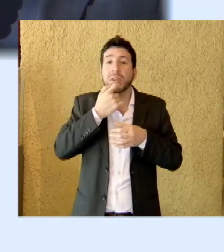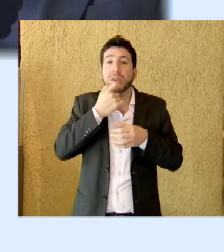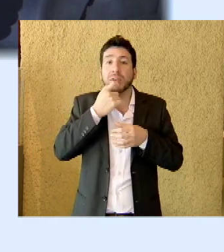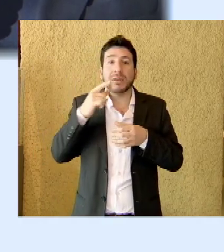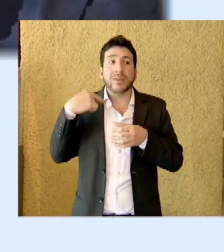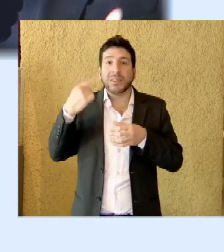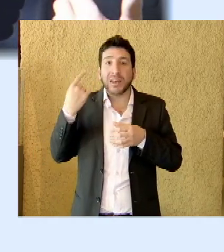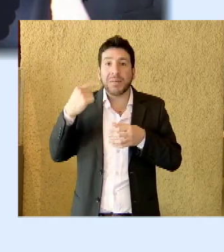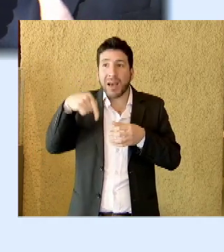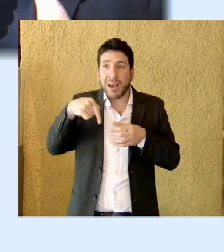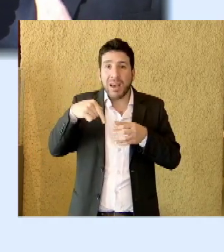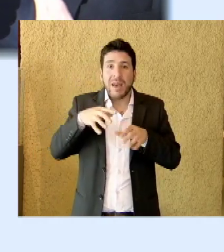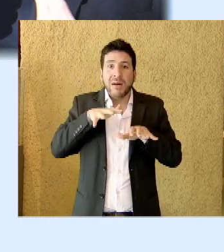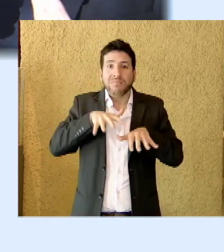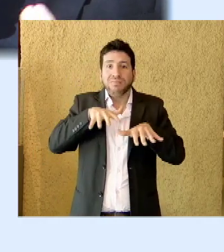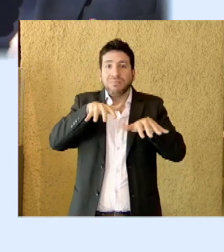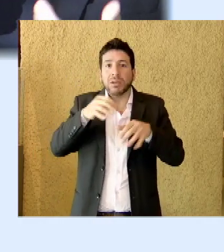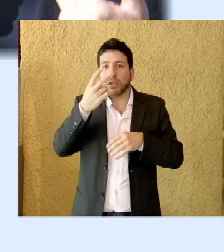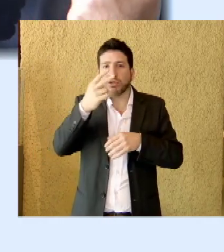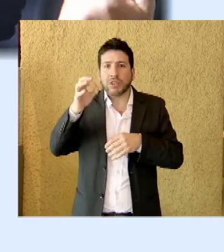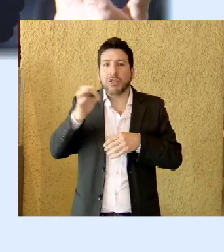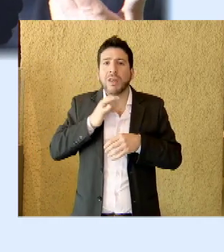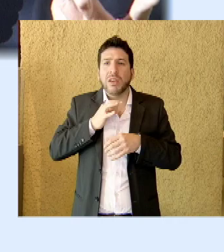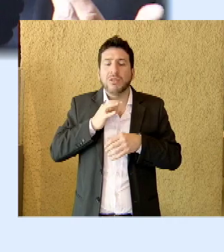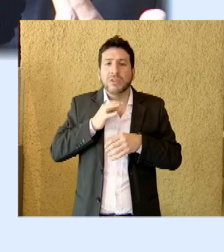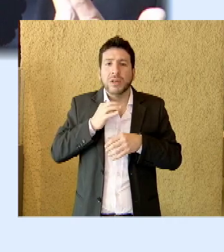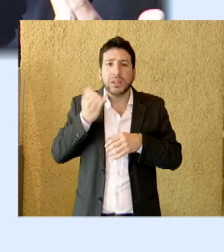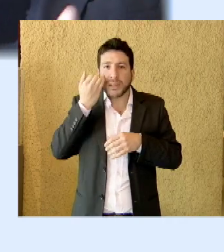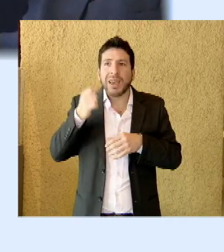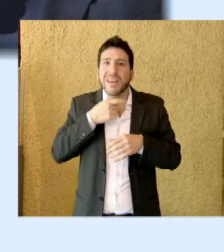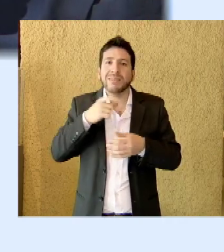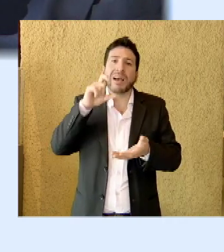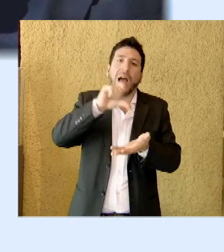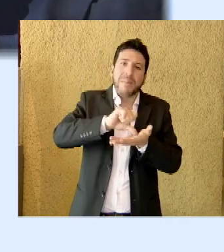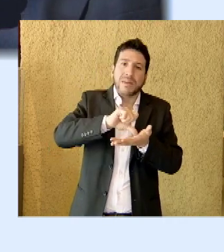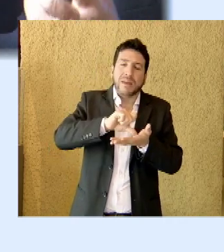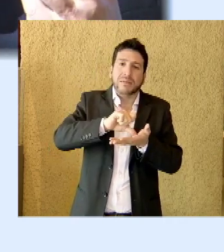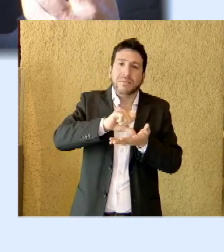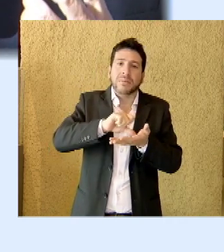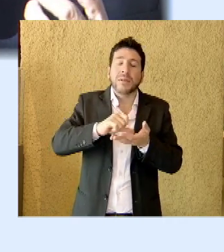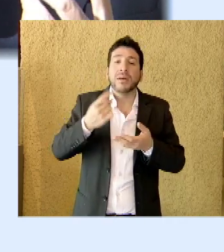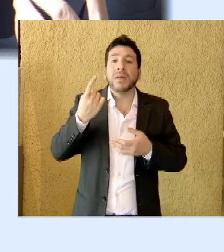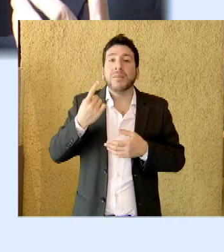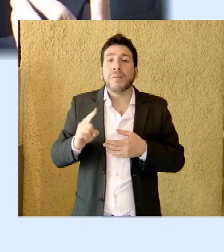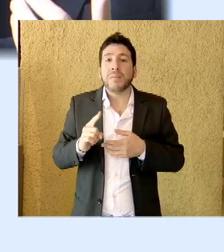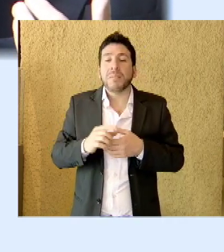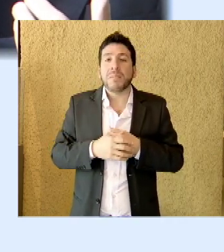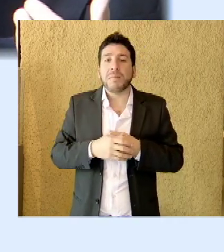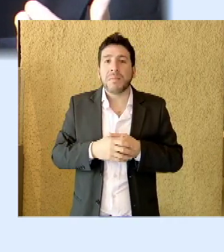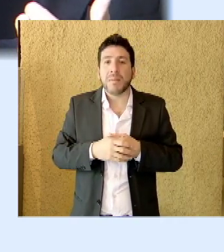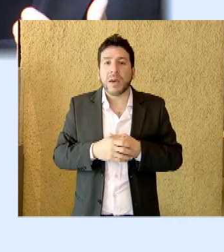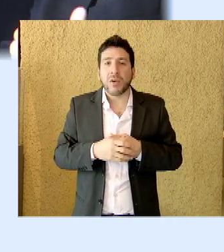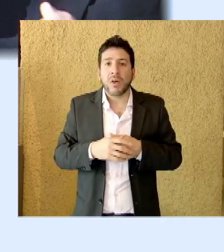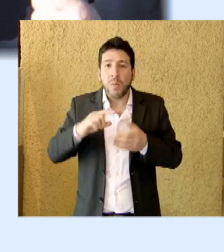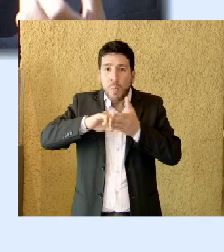del corregimiento durante casi 200 años. Anhelaba volver a ser capital. Entonces, frente a la situación de lo que estaba pasando en